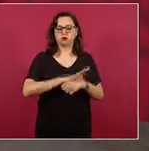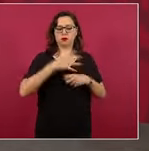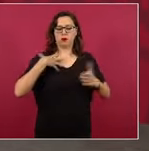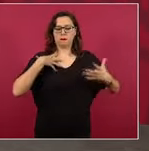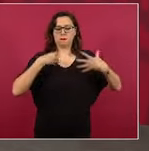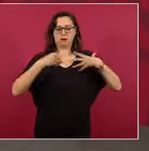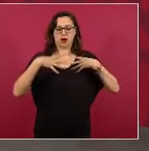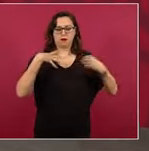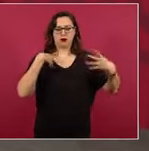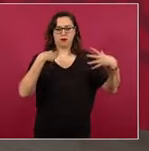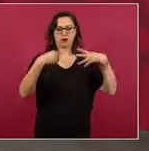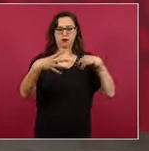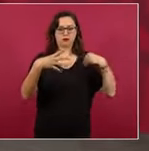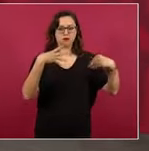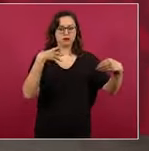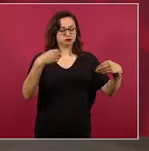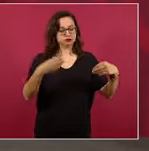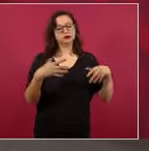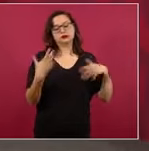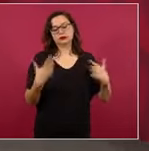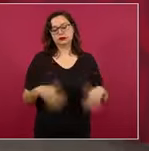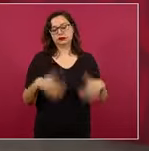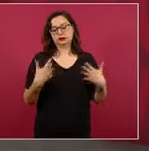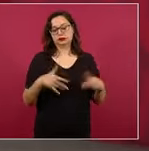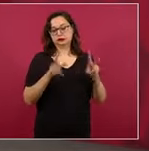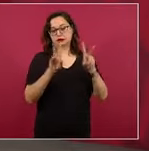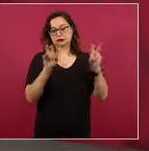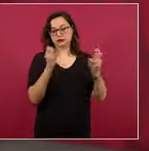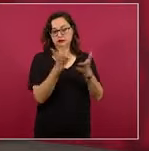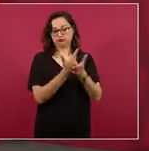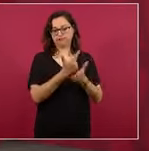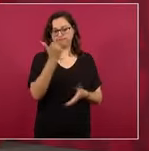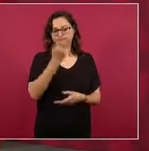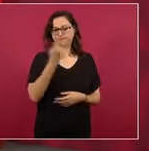lo ameritaba,